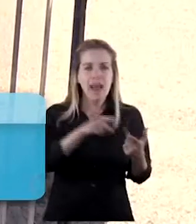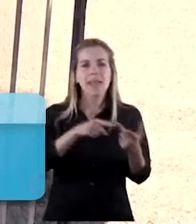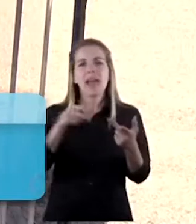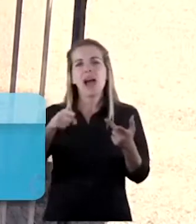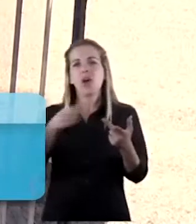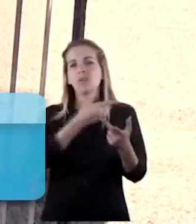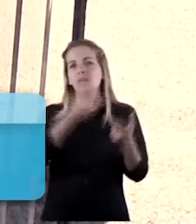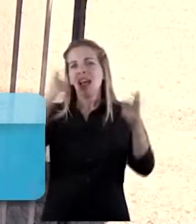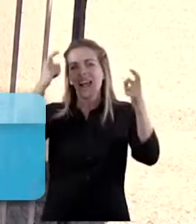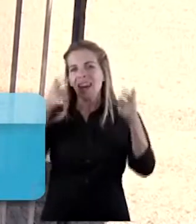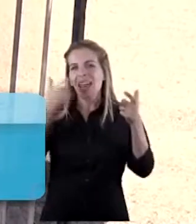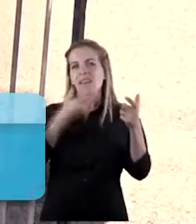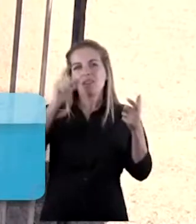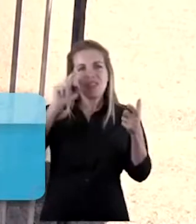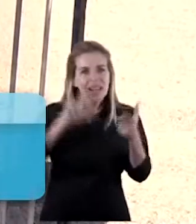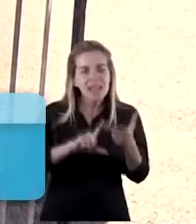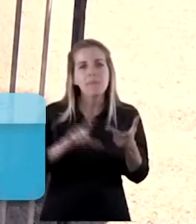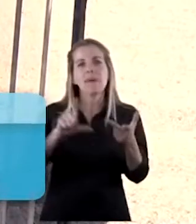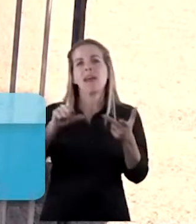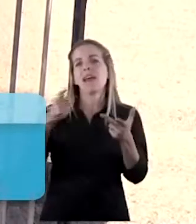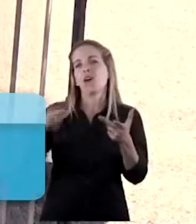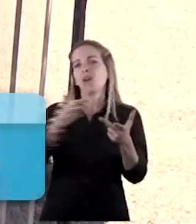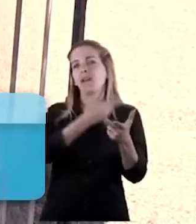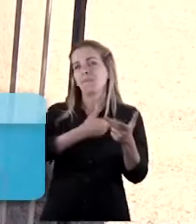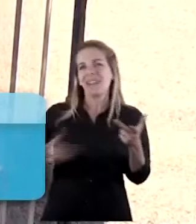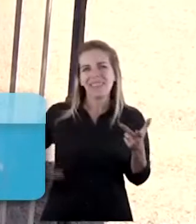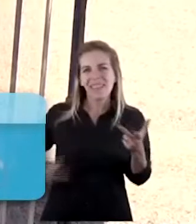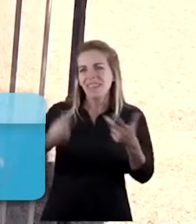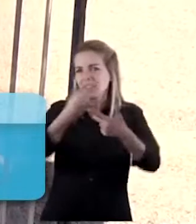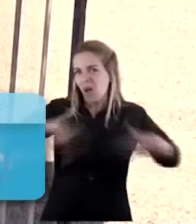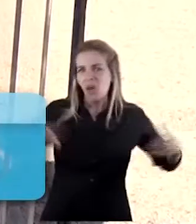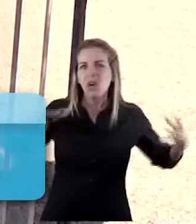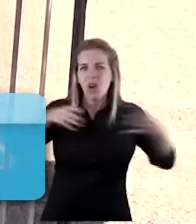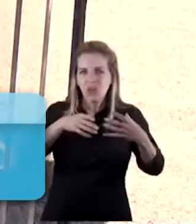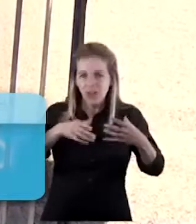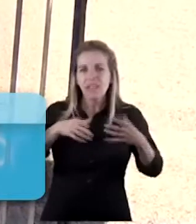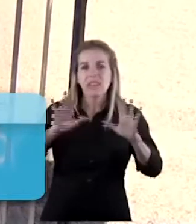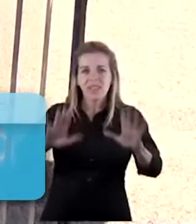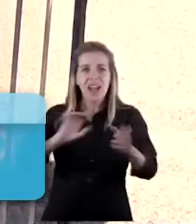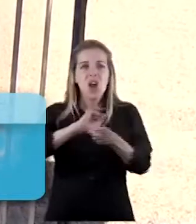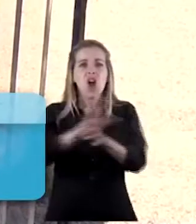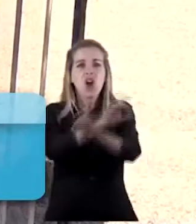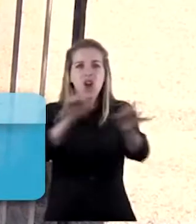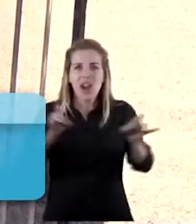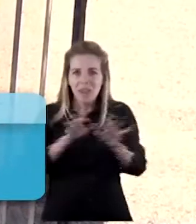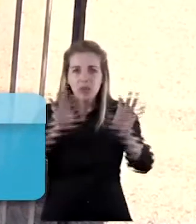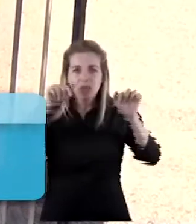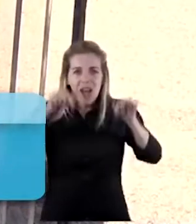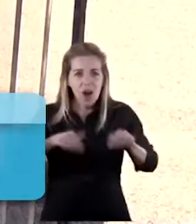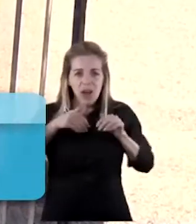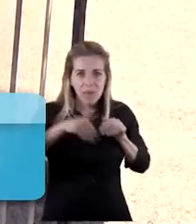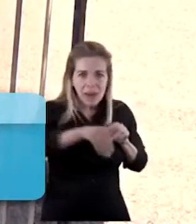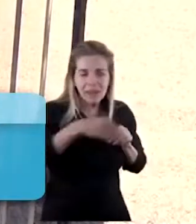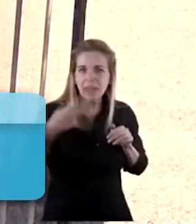nosotros no podemos seguir poniendo en riesgo, después de la pandemia, la seguridad alimentaria ni la seguridad energética. Y por